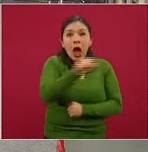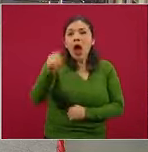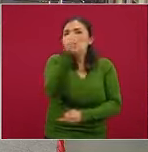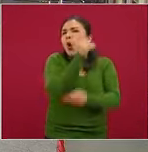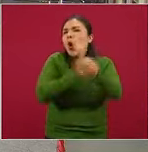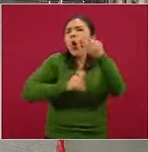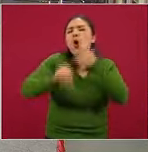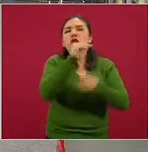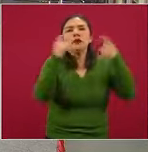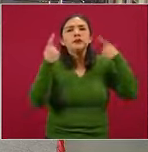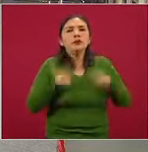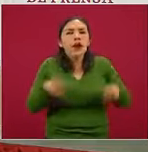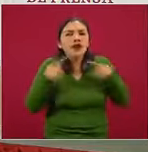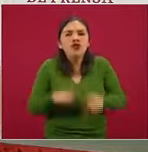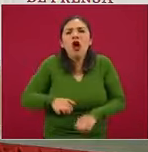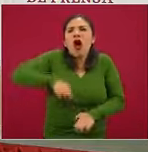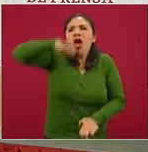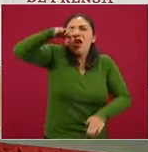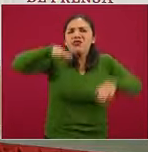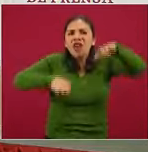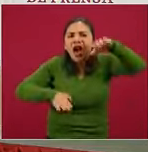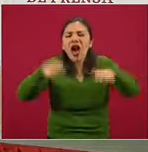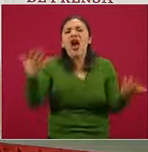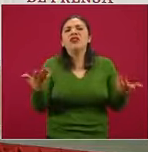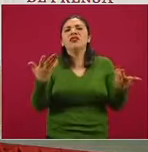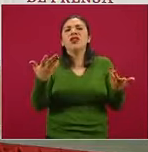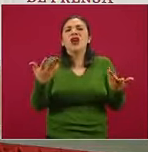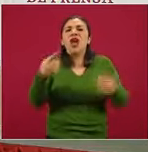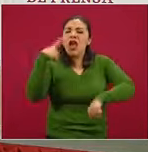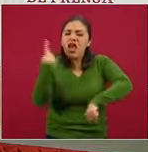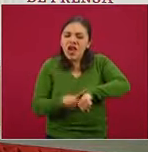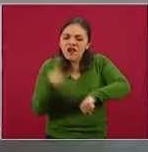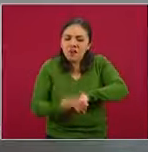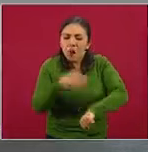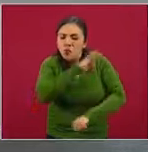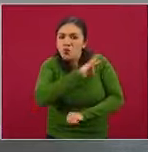involucra también a personas que no son tan jóvenes y que pudieran tener enfermedades.